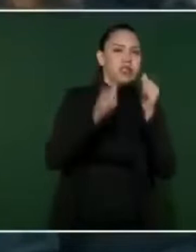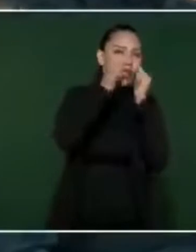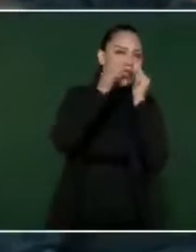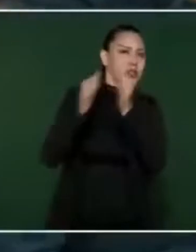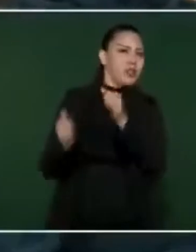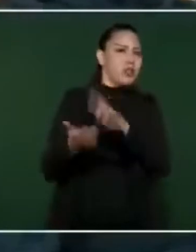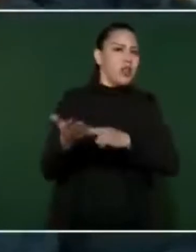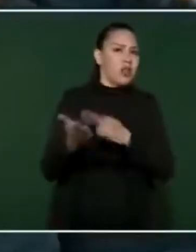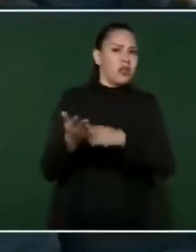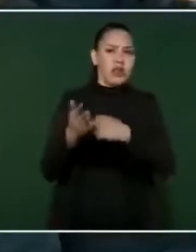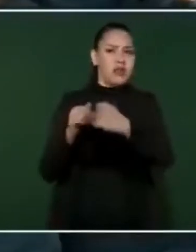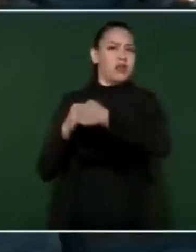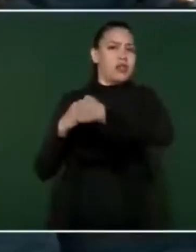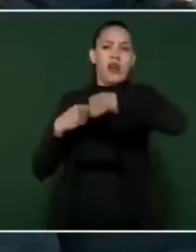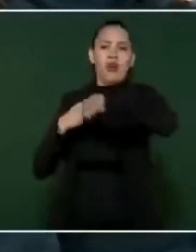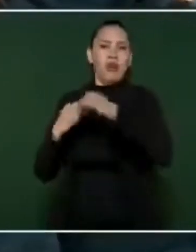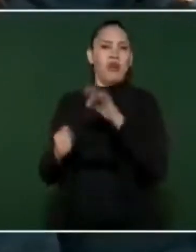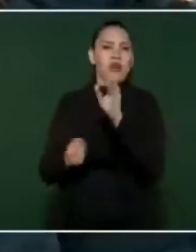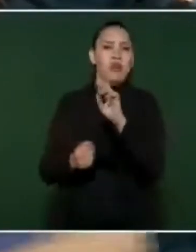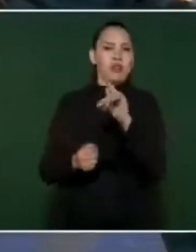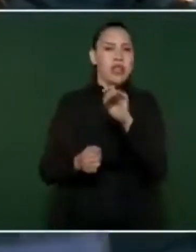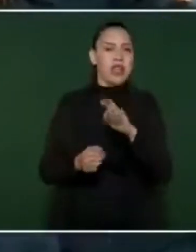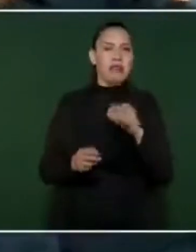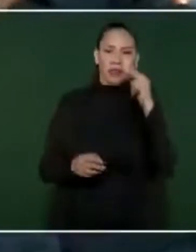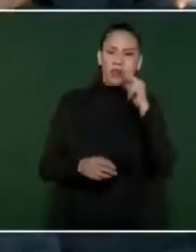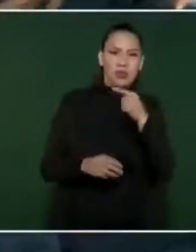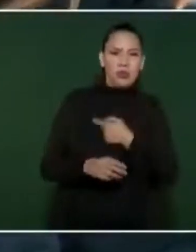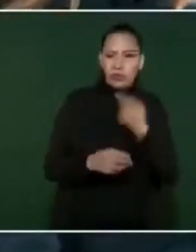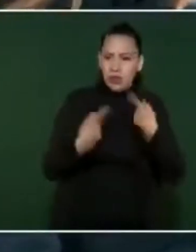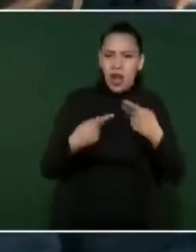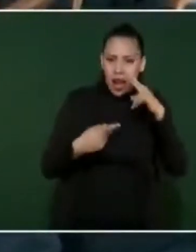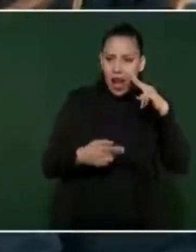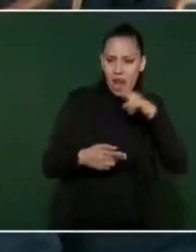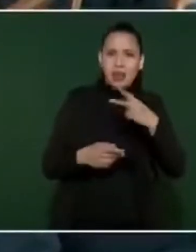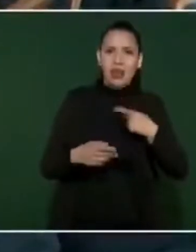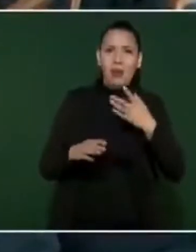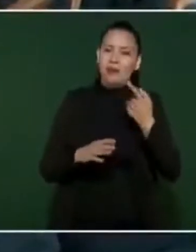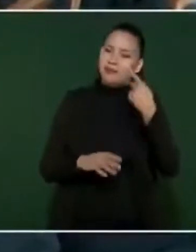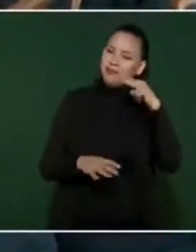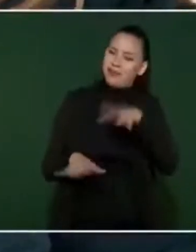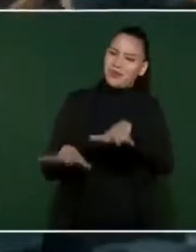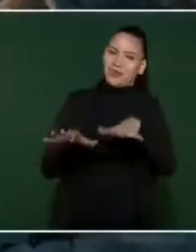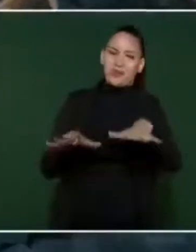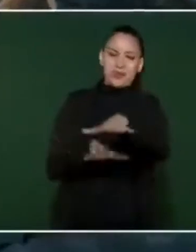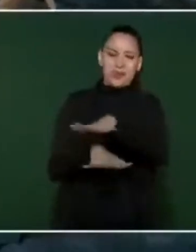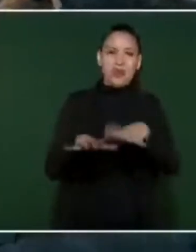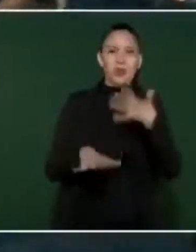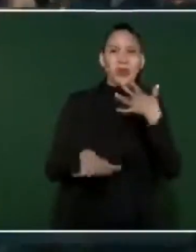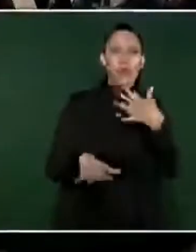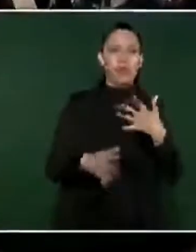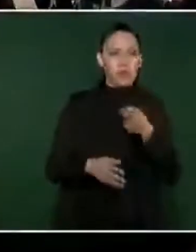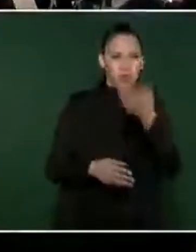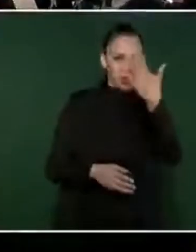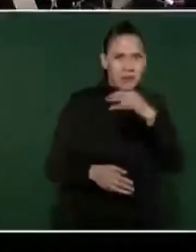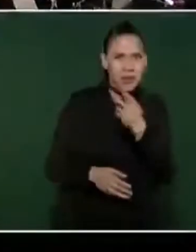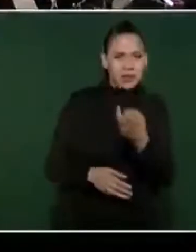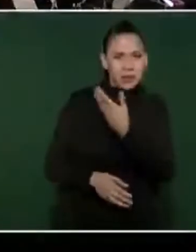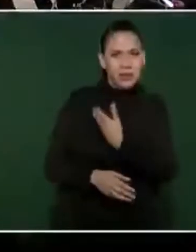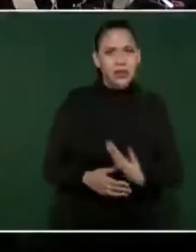Reynosa, y este espectáculo que le digo negativo se puede ver o lo puede ver cualquier persona en la ciudad? ¿Está usted enterado de esto?